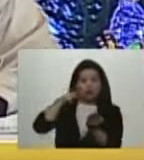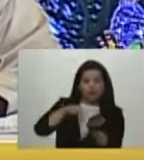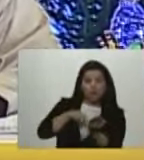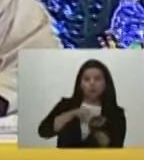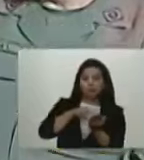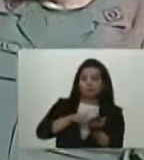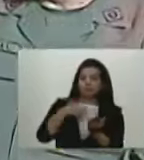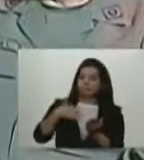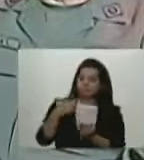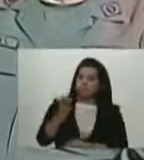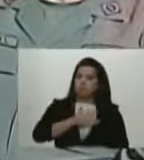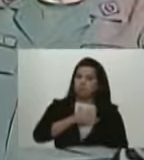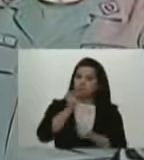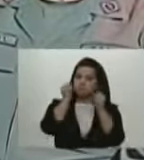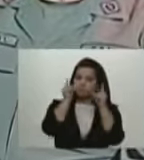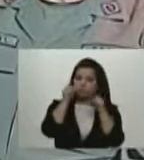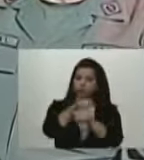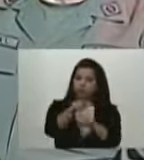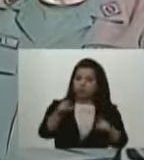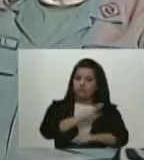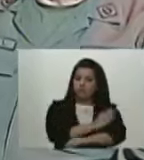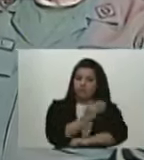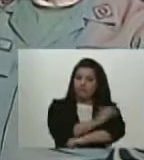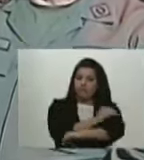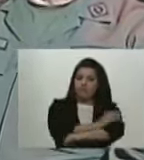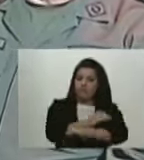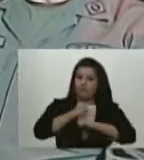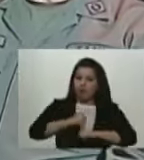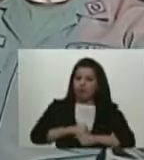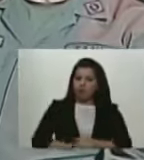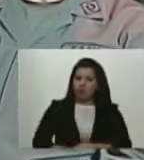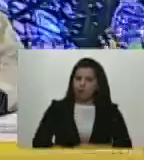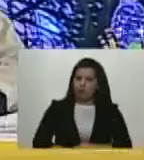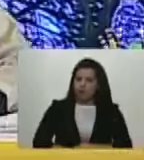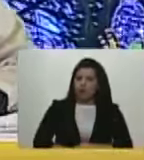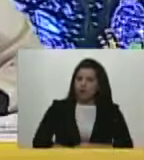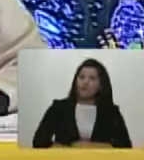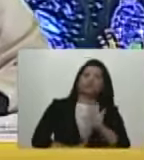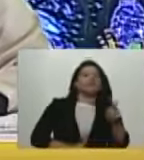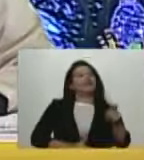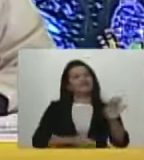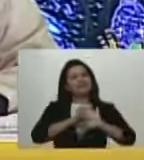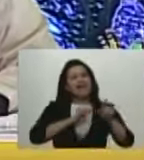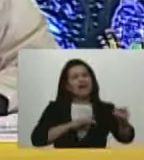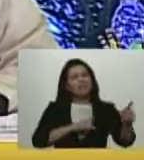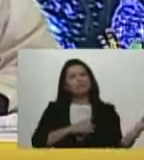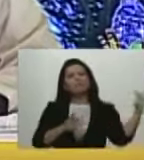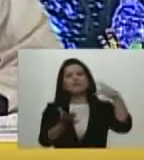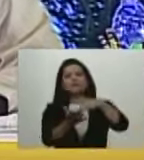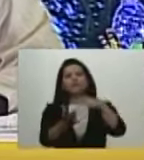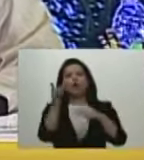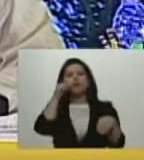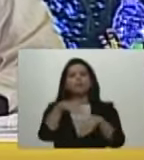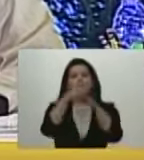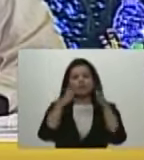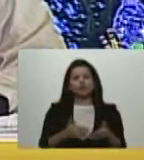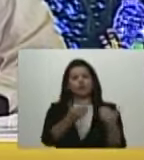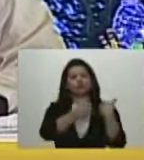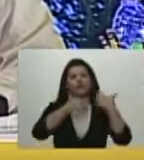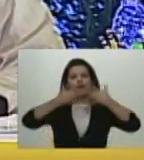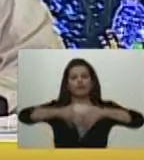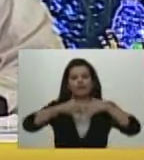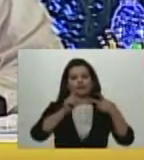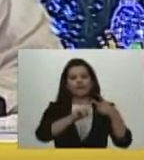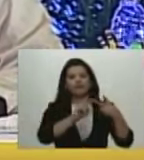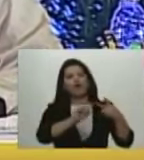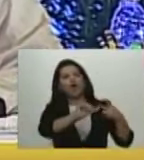preparación, ¿verdad?, donde han participado activamente el ministro de Industria, compañero Miguel Pérez Abad, el